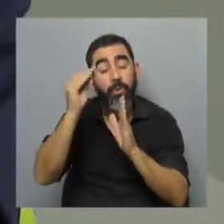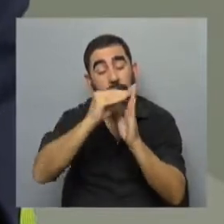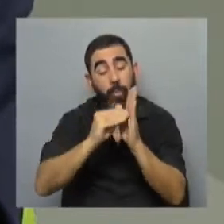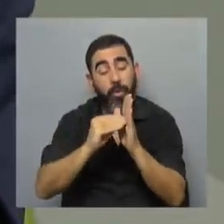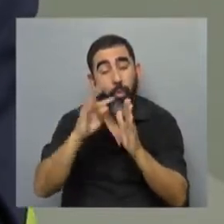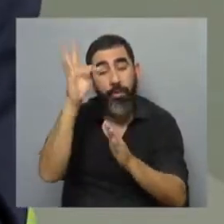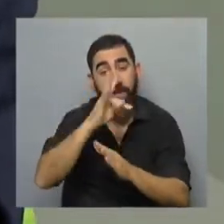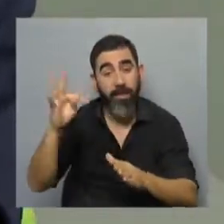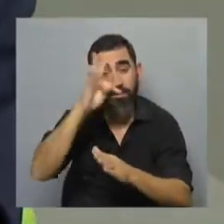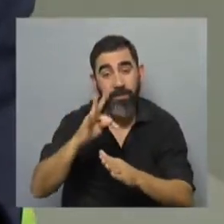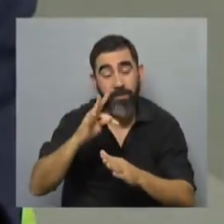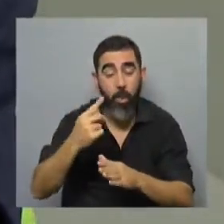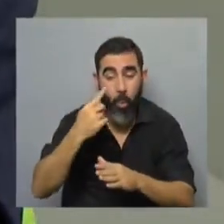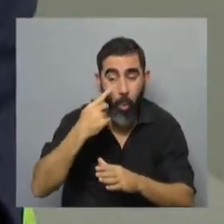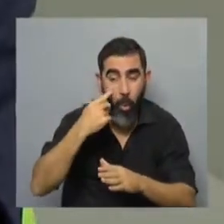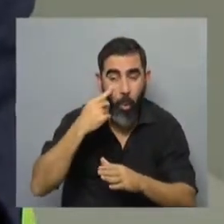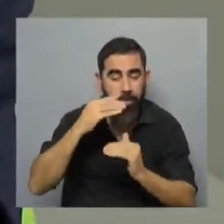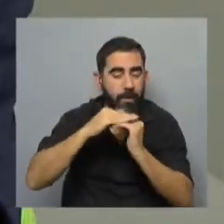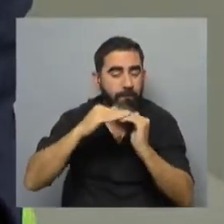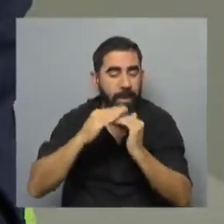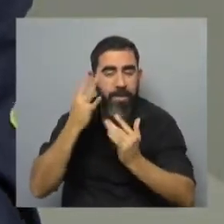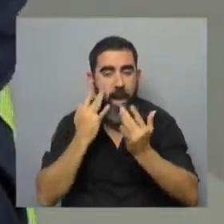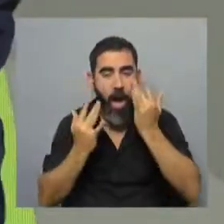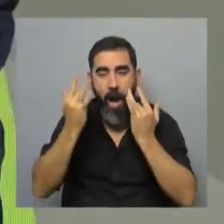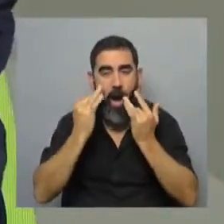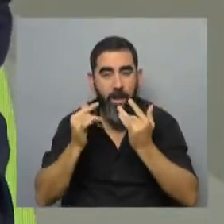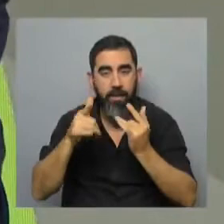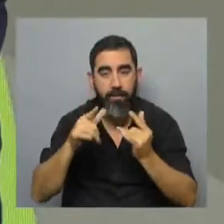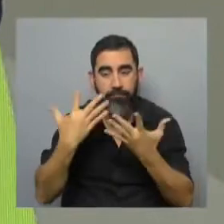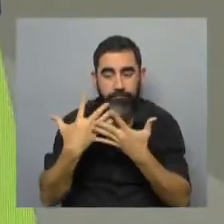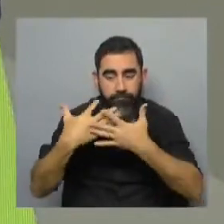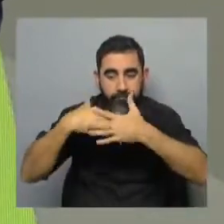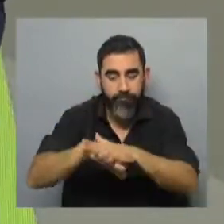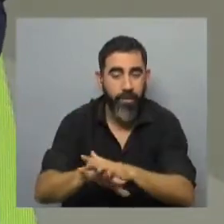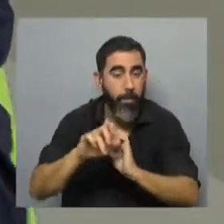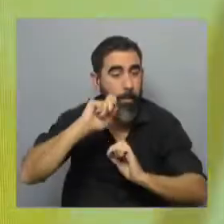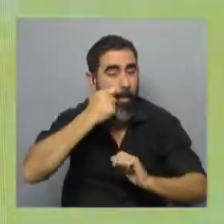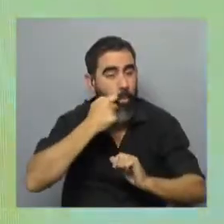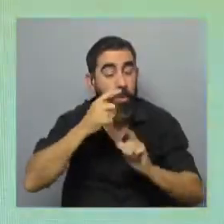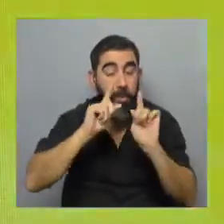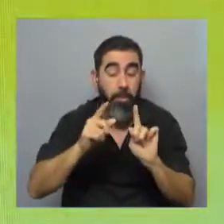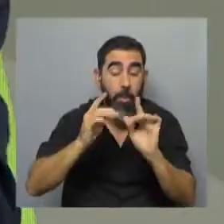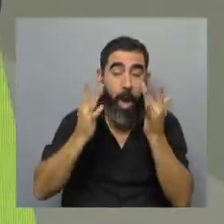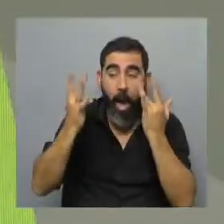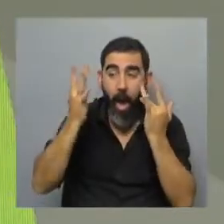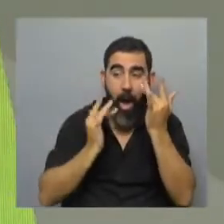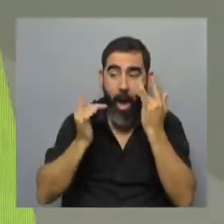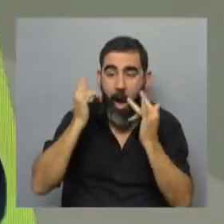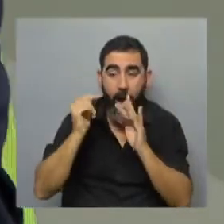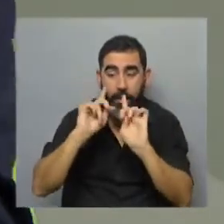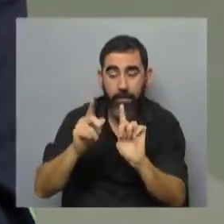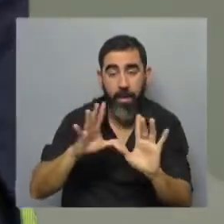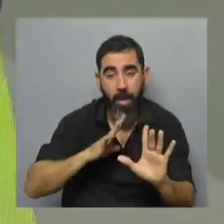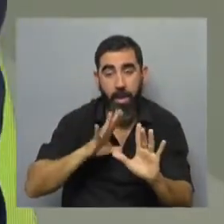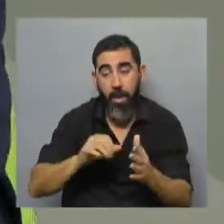escultura, empezaste a conocer la base del arte y ahí juntaste, bueno, lo que te gustaba con la posibilidad de plasmarlo, como decías vos, de una manera